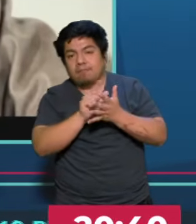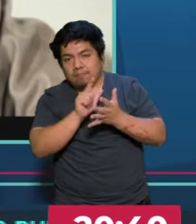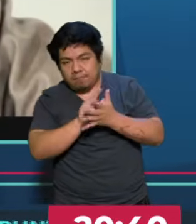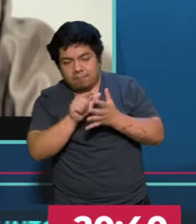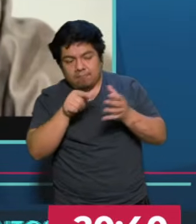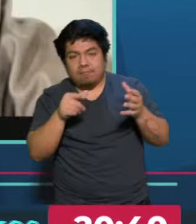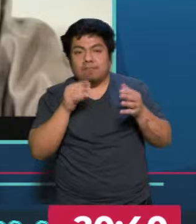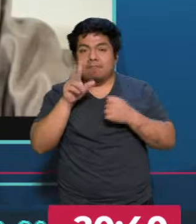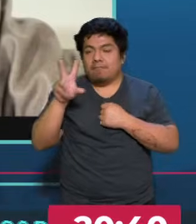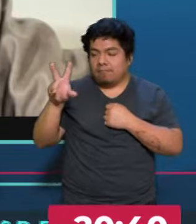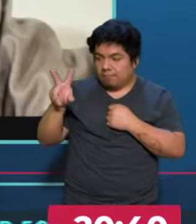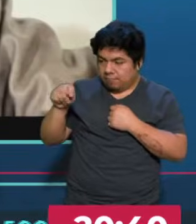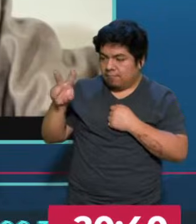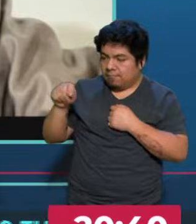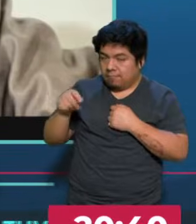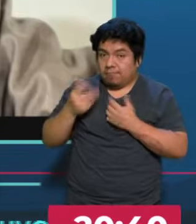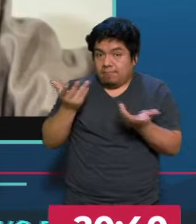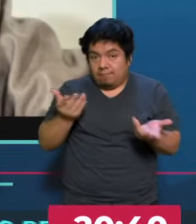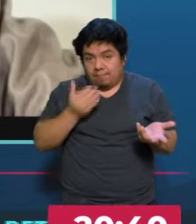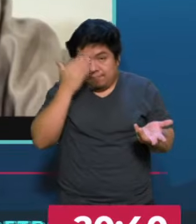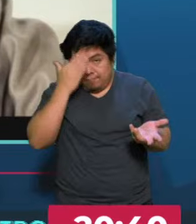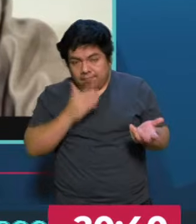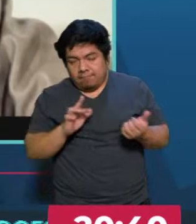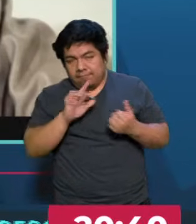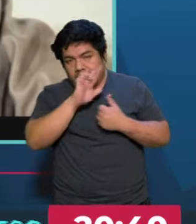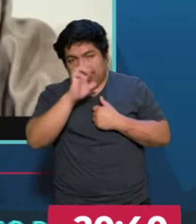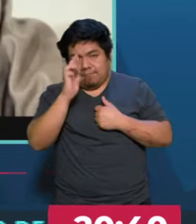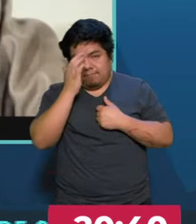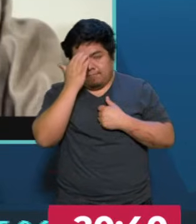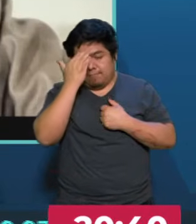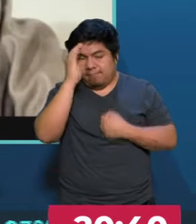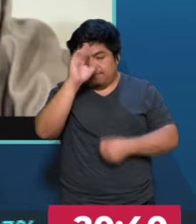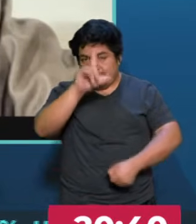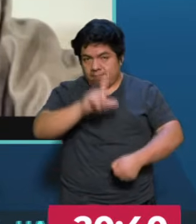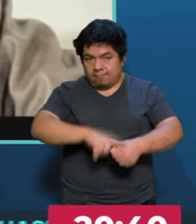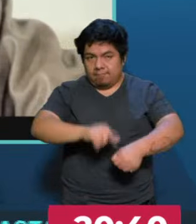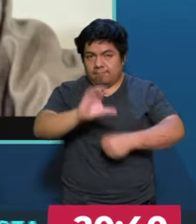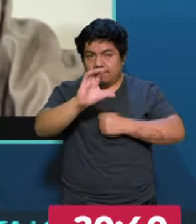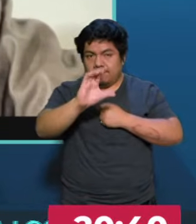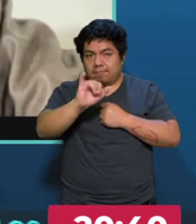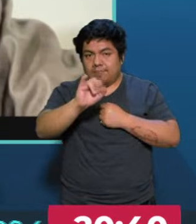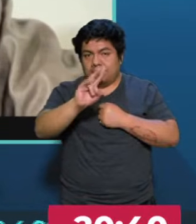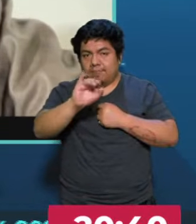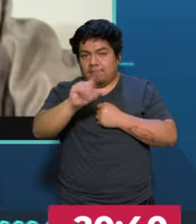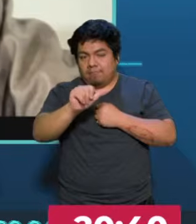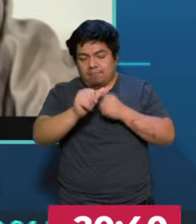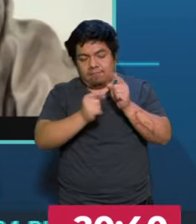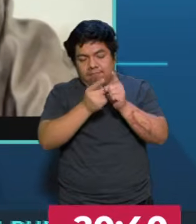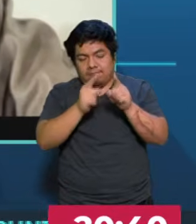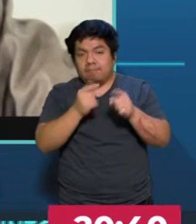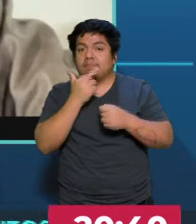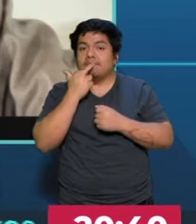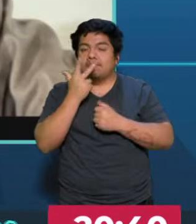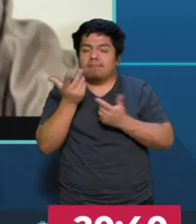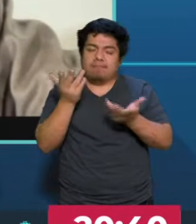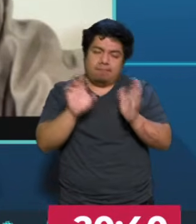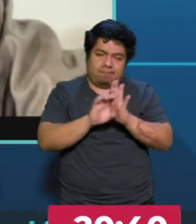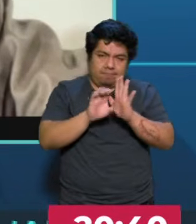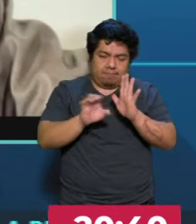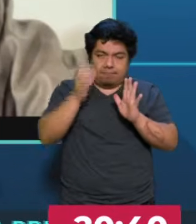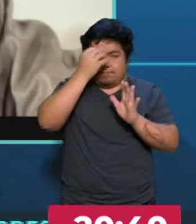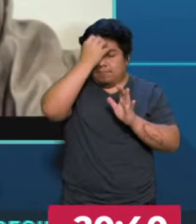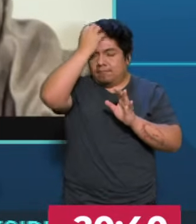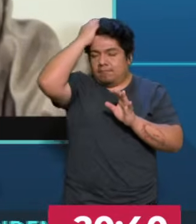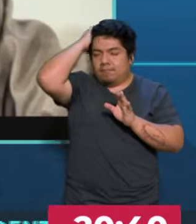medios de comunicación, porque nuestro propósito es reconocer a la cultura cívica como un indicador del desarrollo. Y pongo el caso de lo que ocurre,